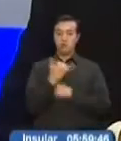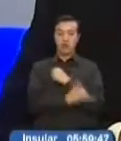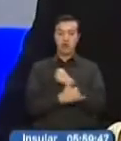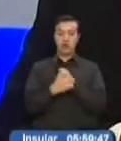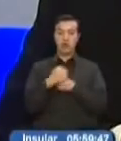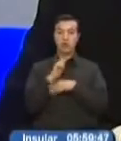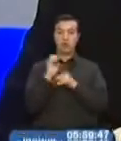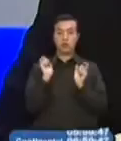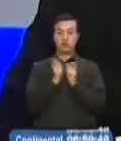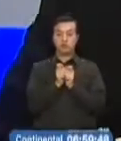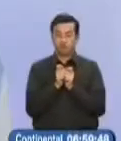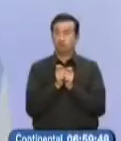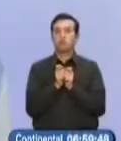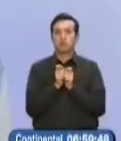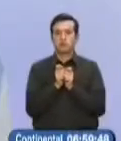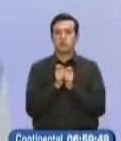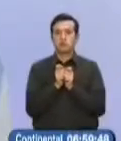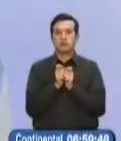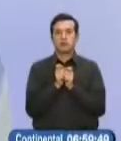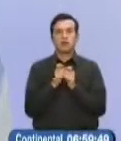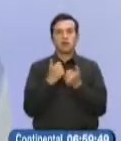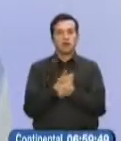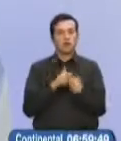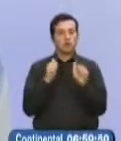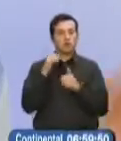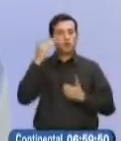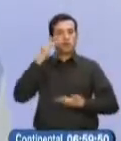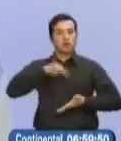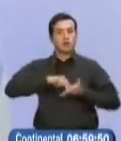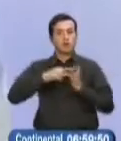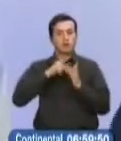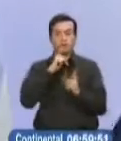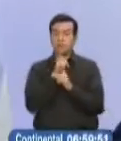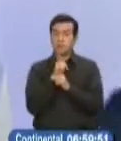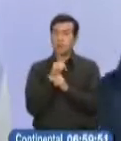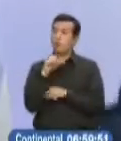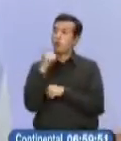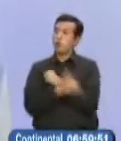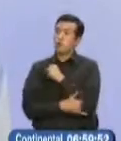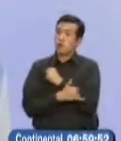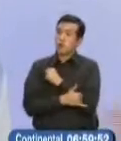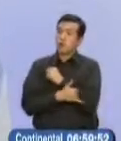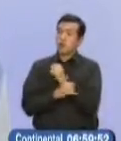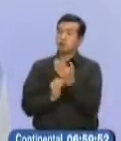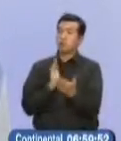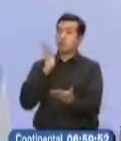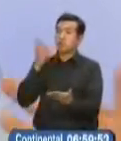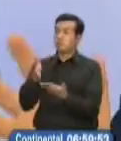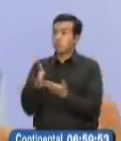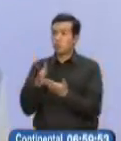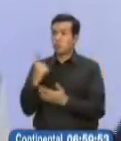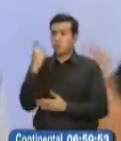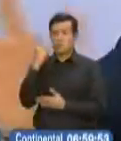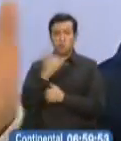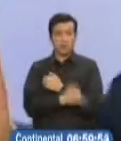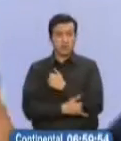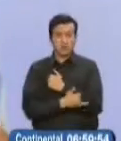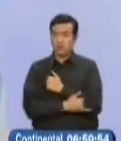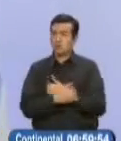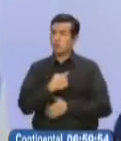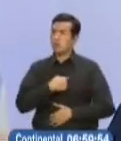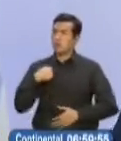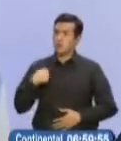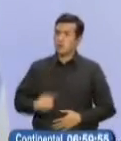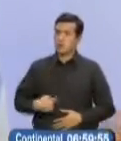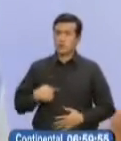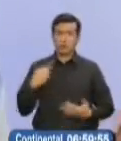somos pequeñitos. Pero eso significa autonomía política. Porque puede ser que a otro país, a una gran potencia, no le convenga que China